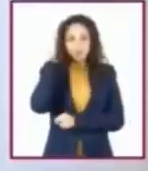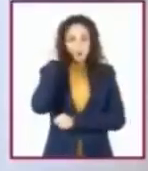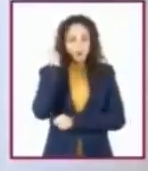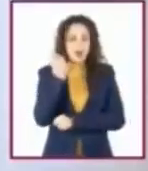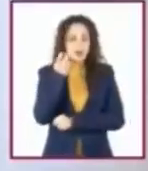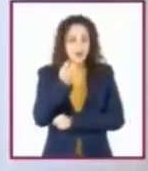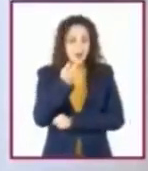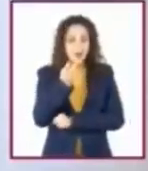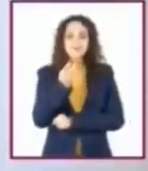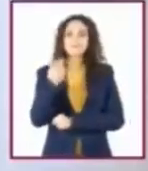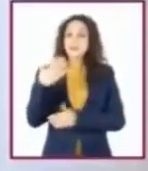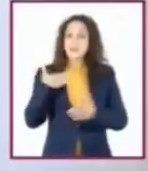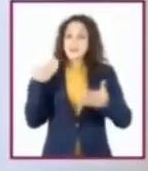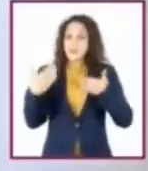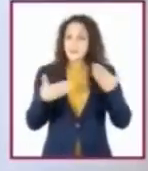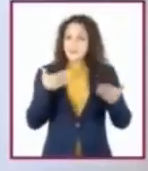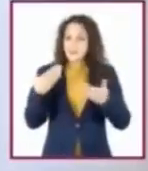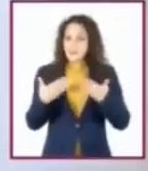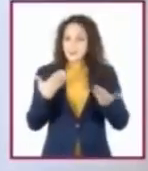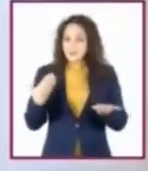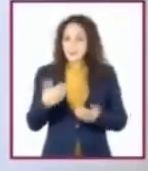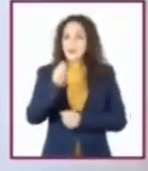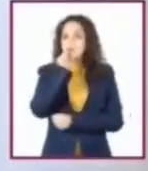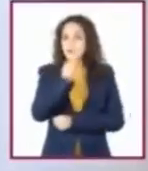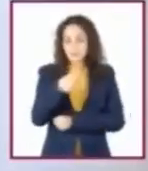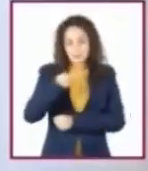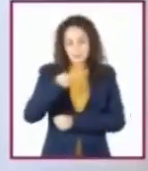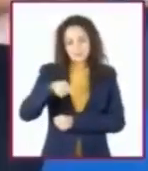sesión haya sido tan divertida para ustedes como lo